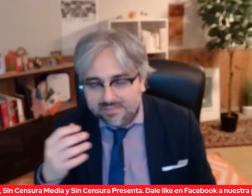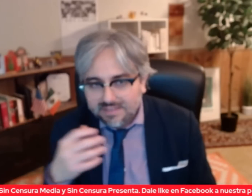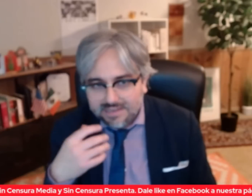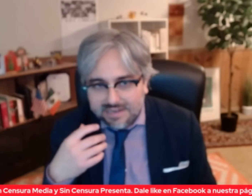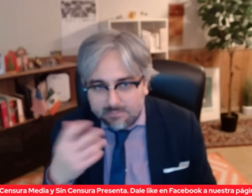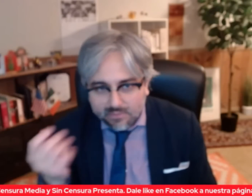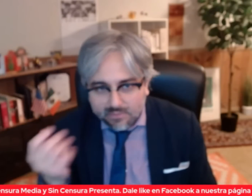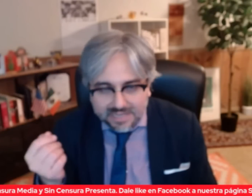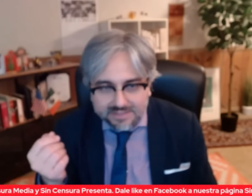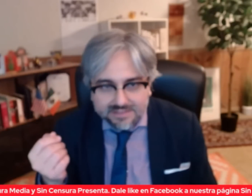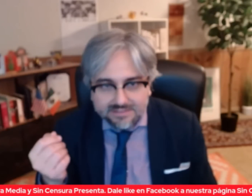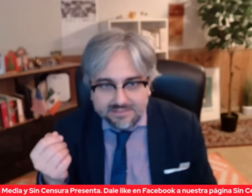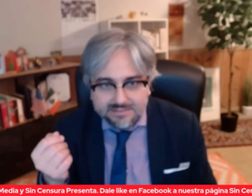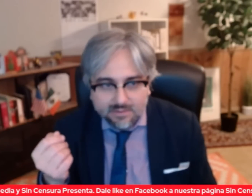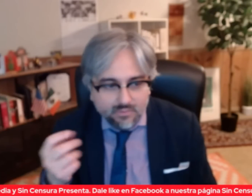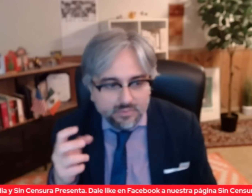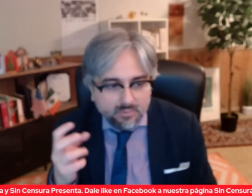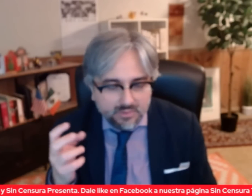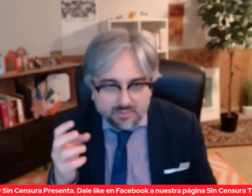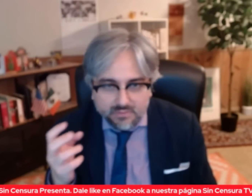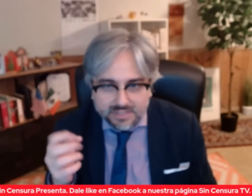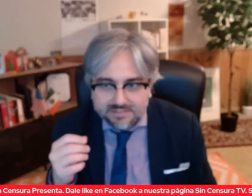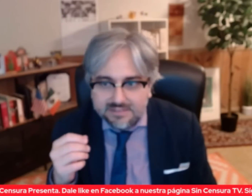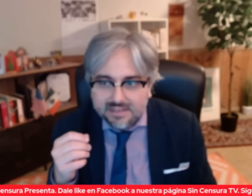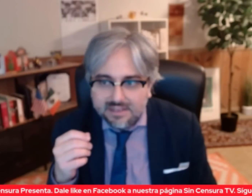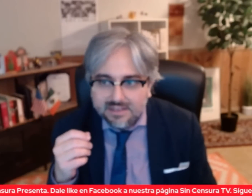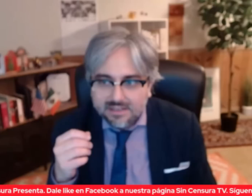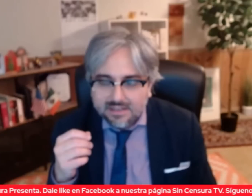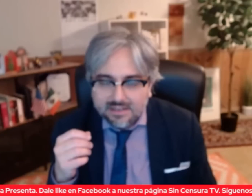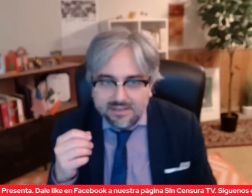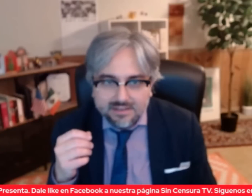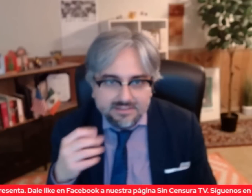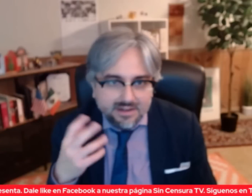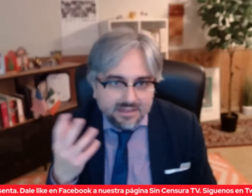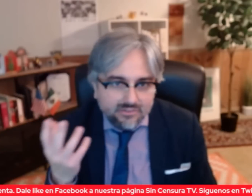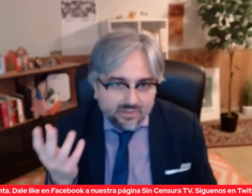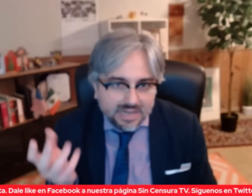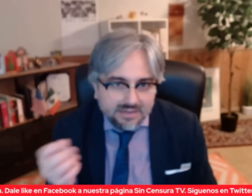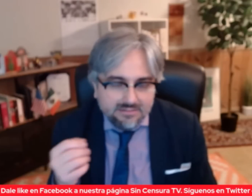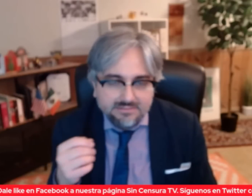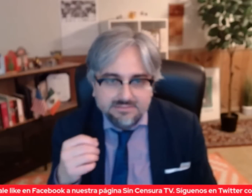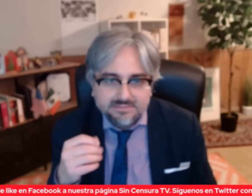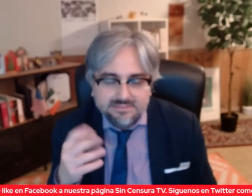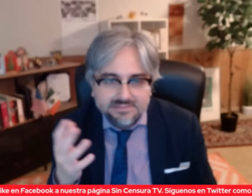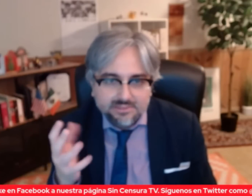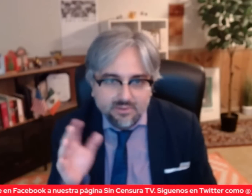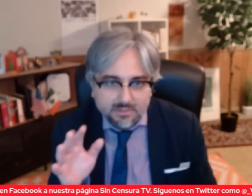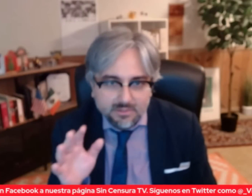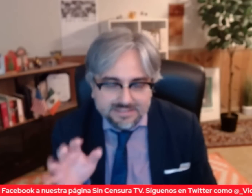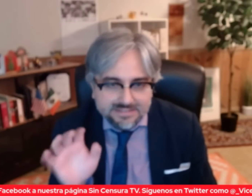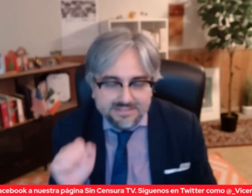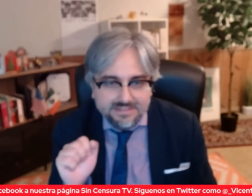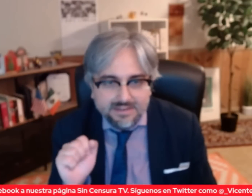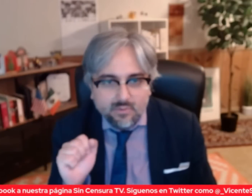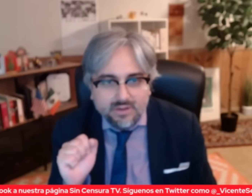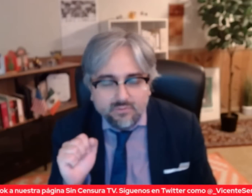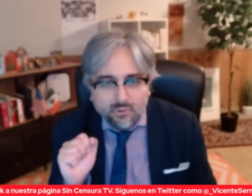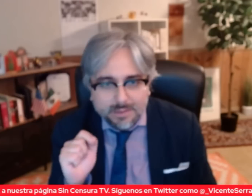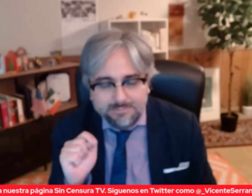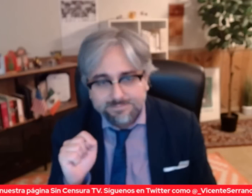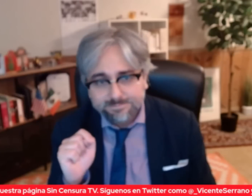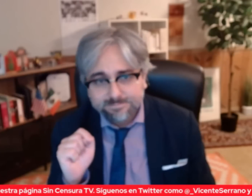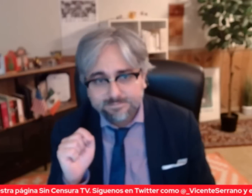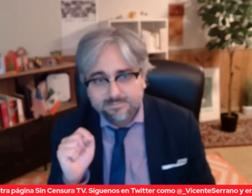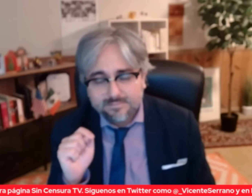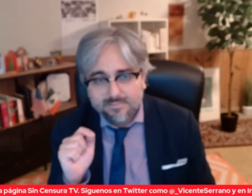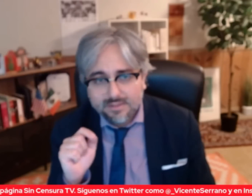No creo que sea del ánimo de nadie que exista algún tipo de diferencia internacional, ¿no? Eso no debe de existir de ninguna